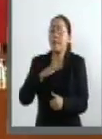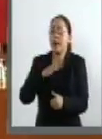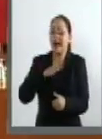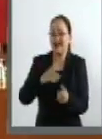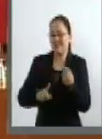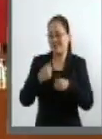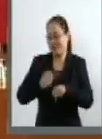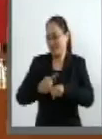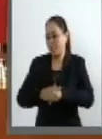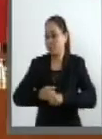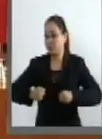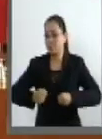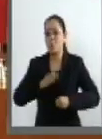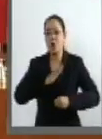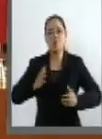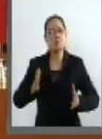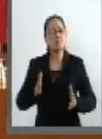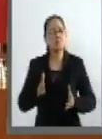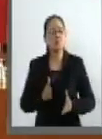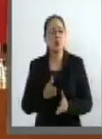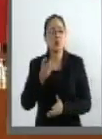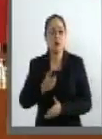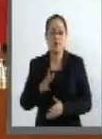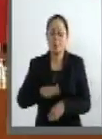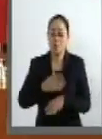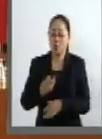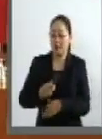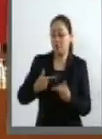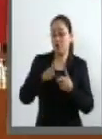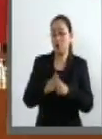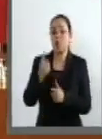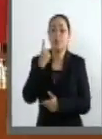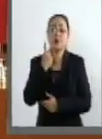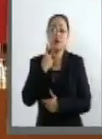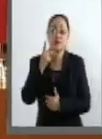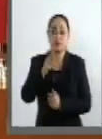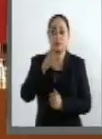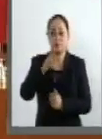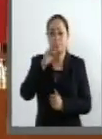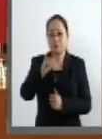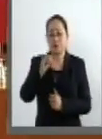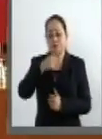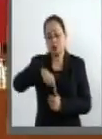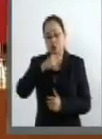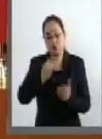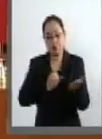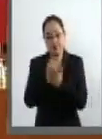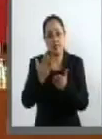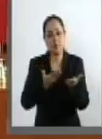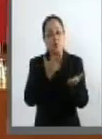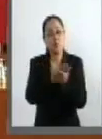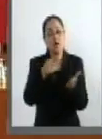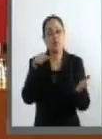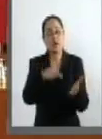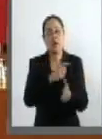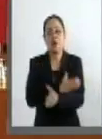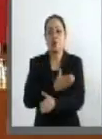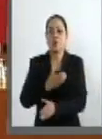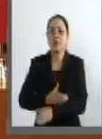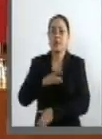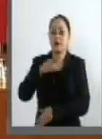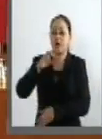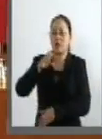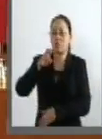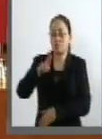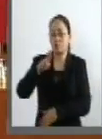estas razones, en el Grupo Parlamentario del PRI, estamos a favor de este dictamen propuesto por nuestro compañero Raúl